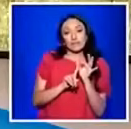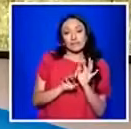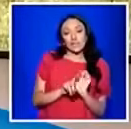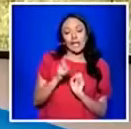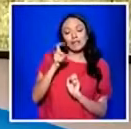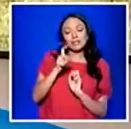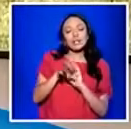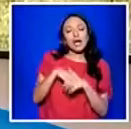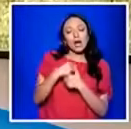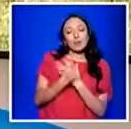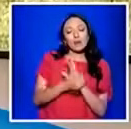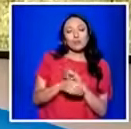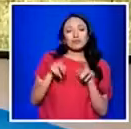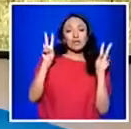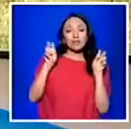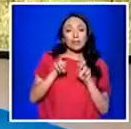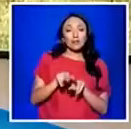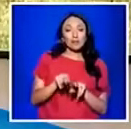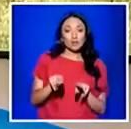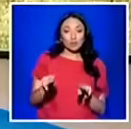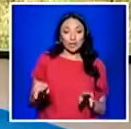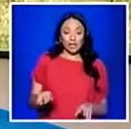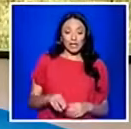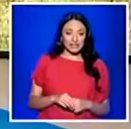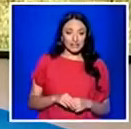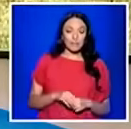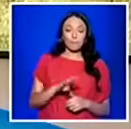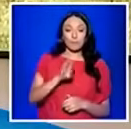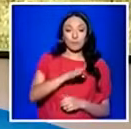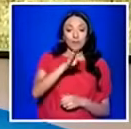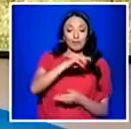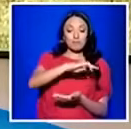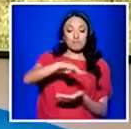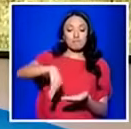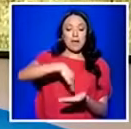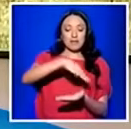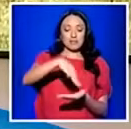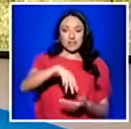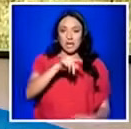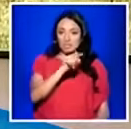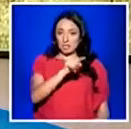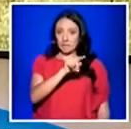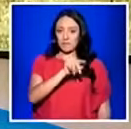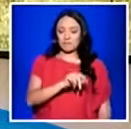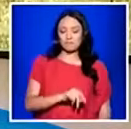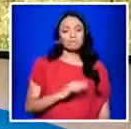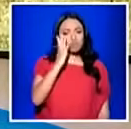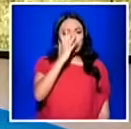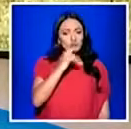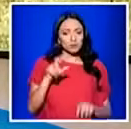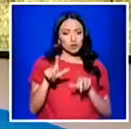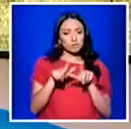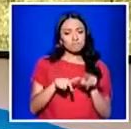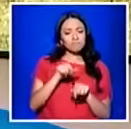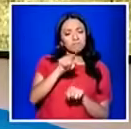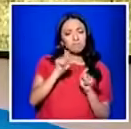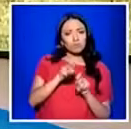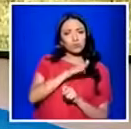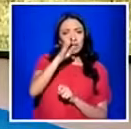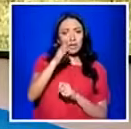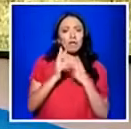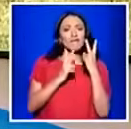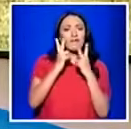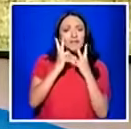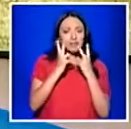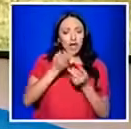aprovechar también las riquezas naturales que tiene el Cantón Mejía en el sur de la provincia de Pichincha, que por cierto es otra alternativa